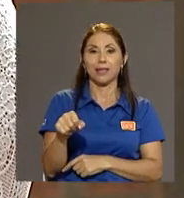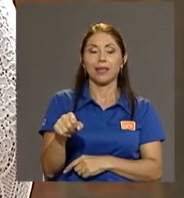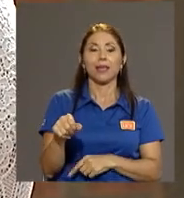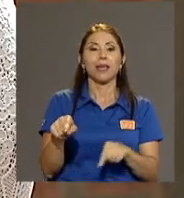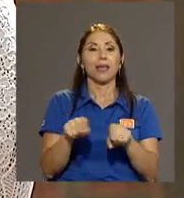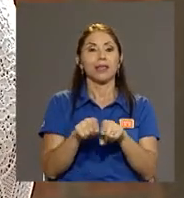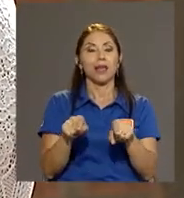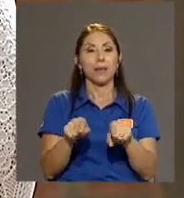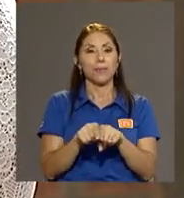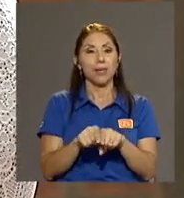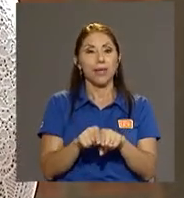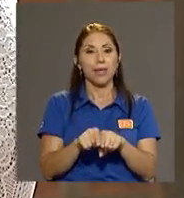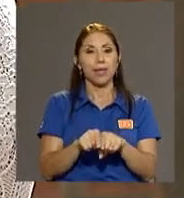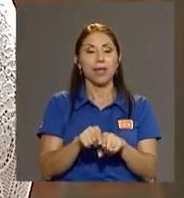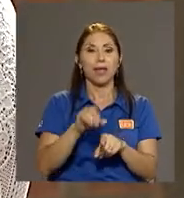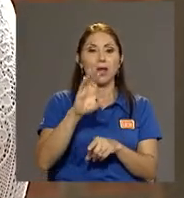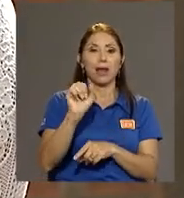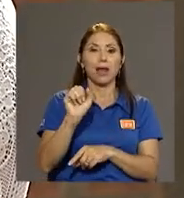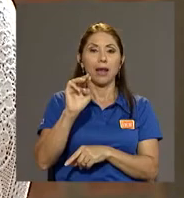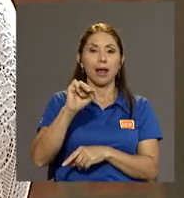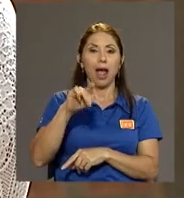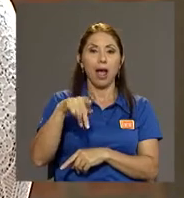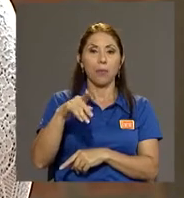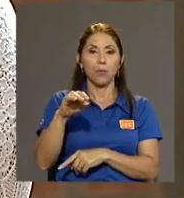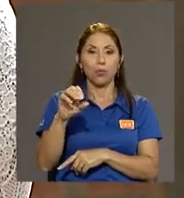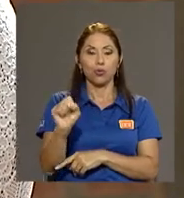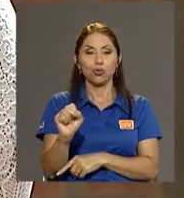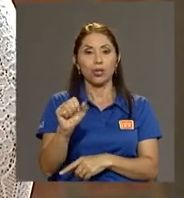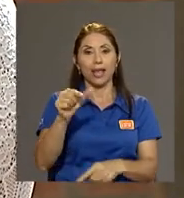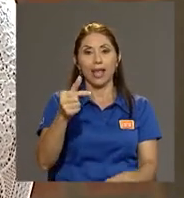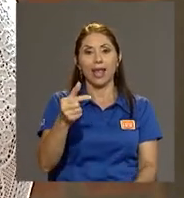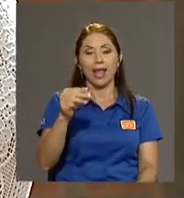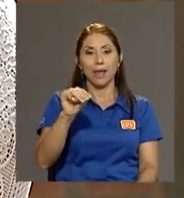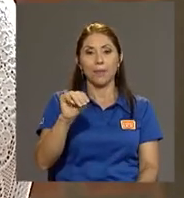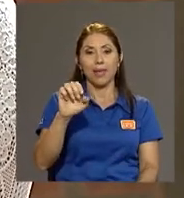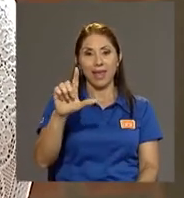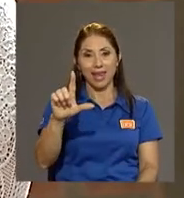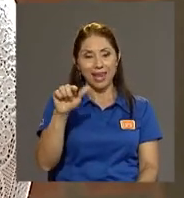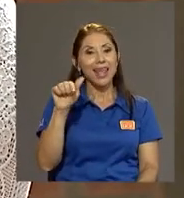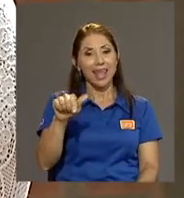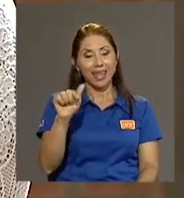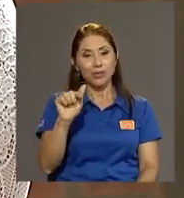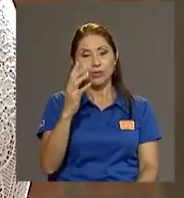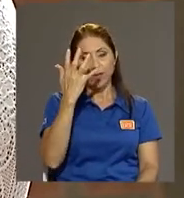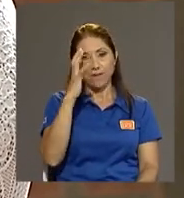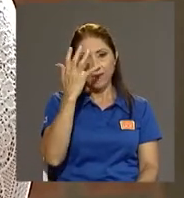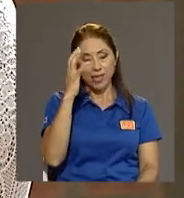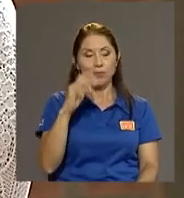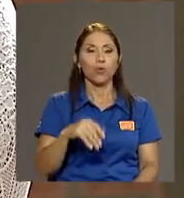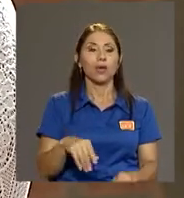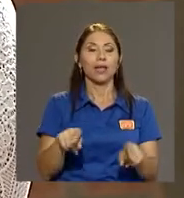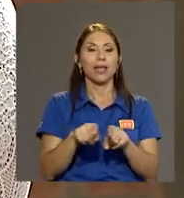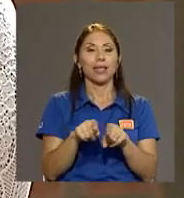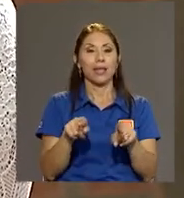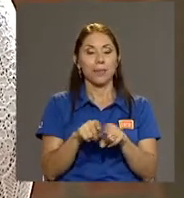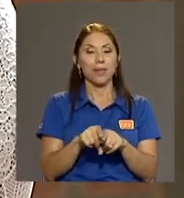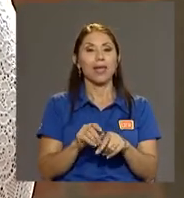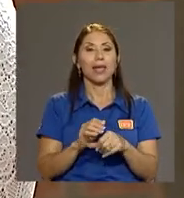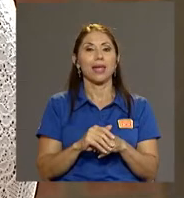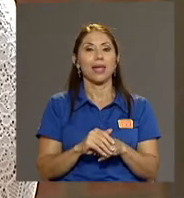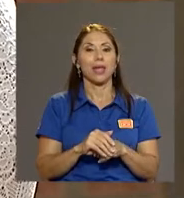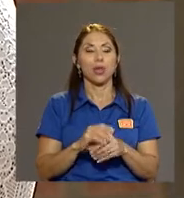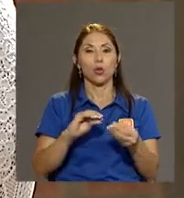Campus GML. Esa es también la página en Facebook. Ajá. Y tenemos también